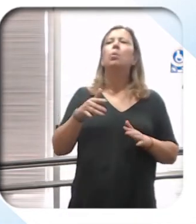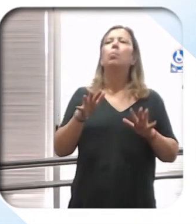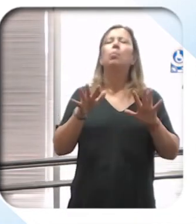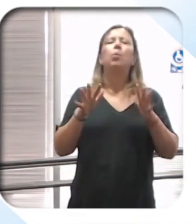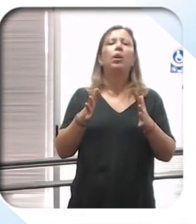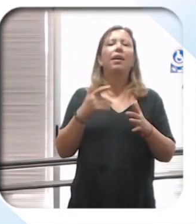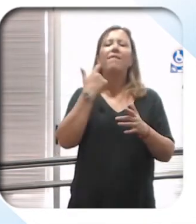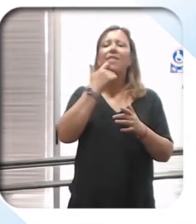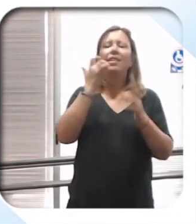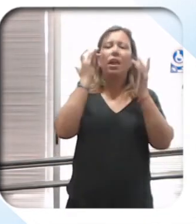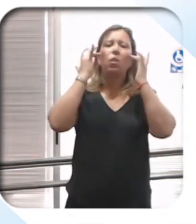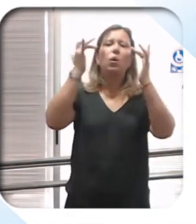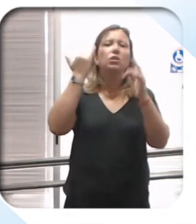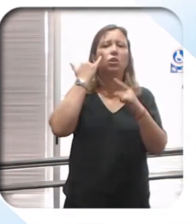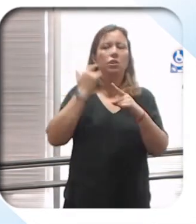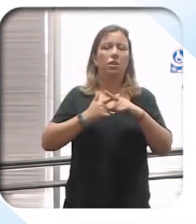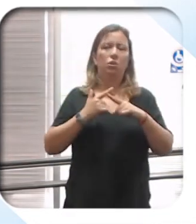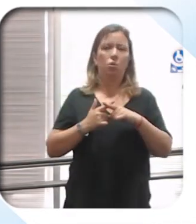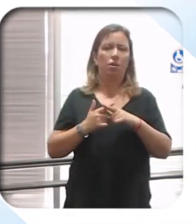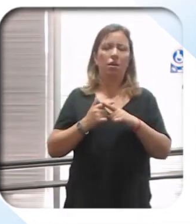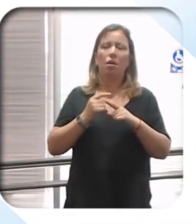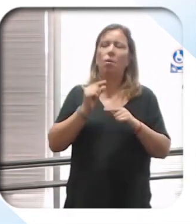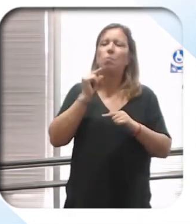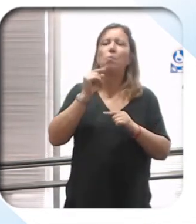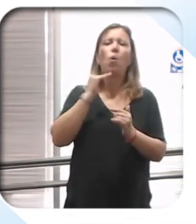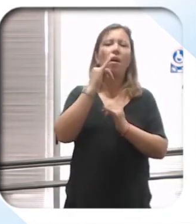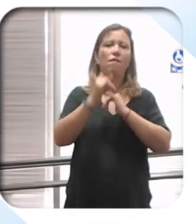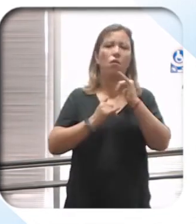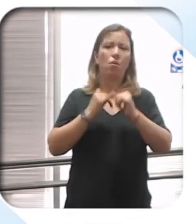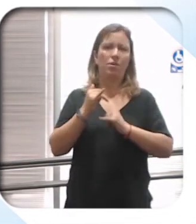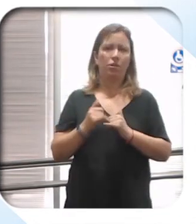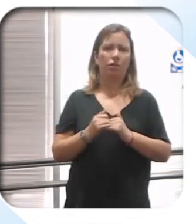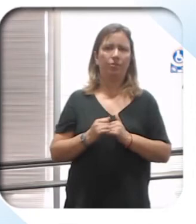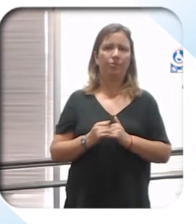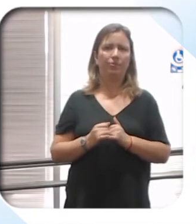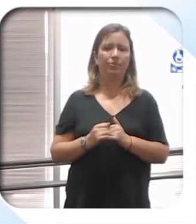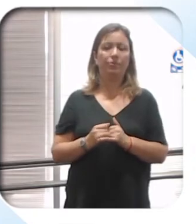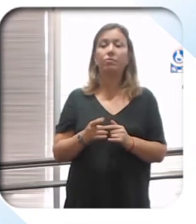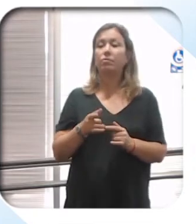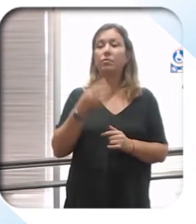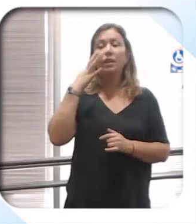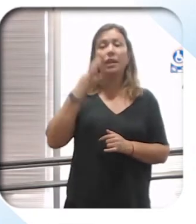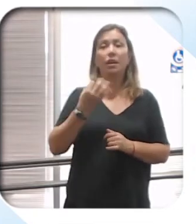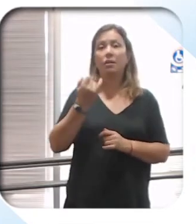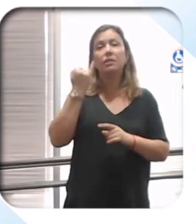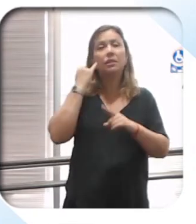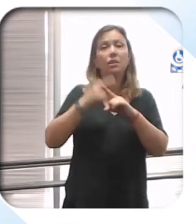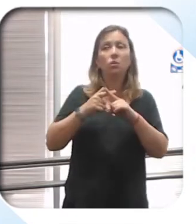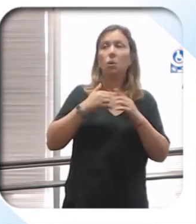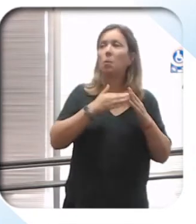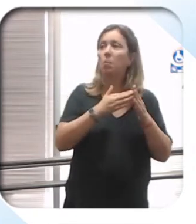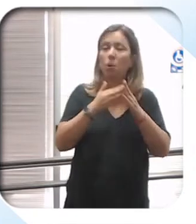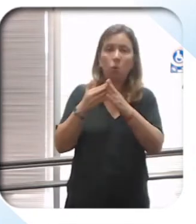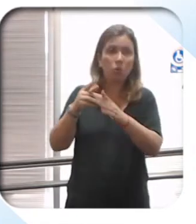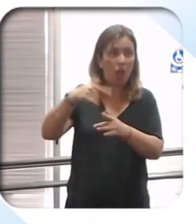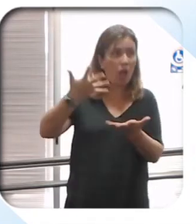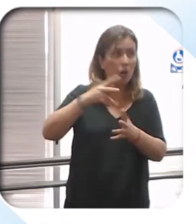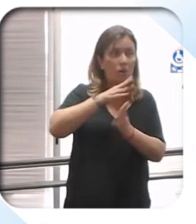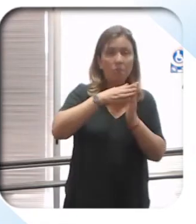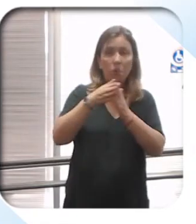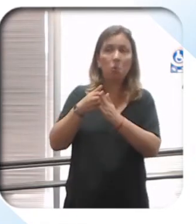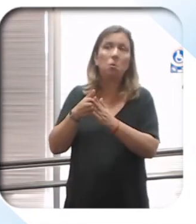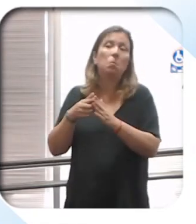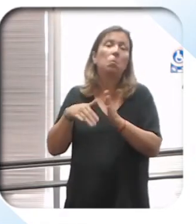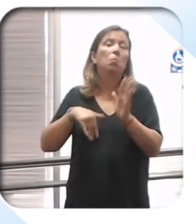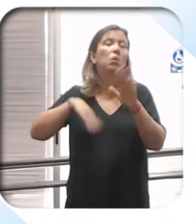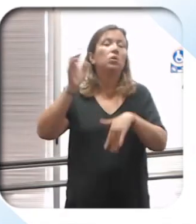poca educación sexual que tenemos, la poca información, y porque creemos que en realidad la sexualidad, si le pregunto, si les pregunto ahora qué es, la mayoría